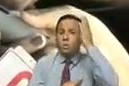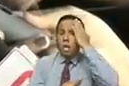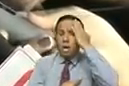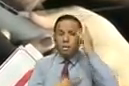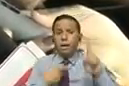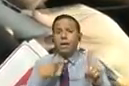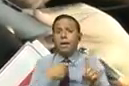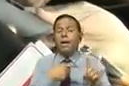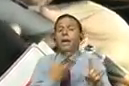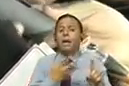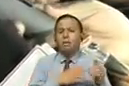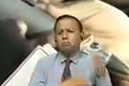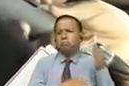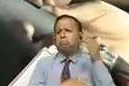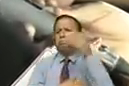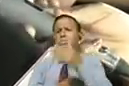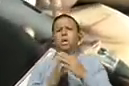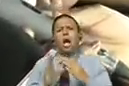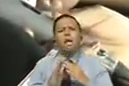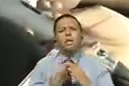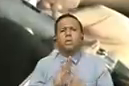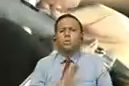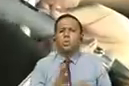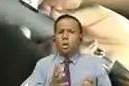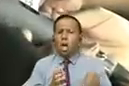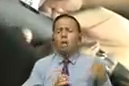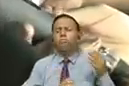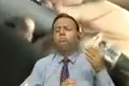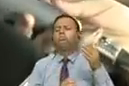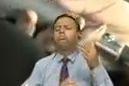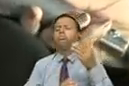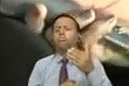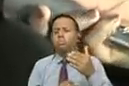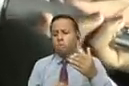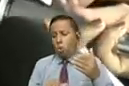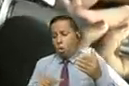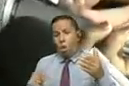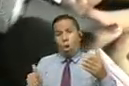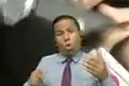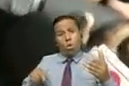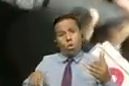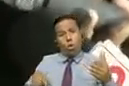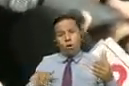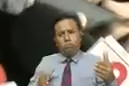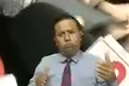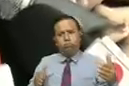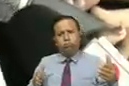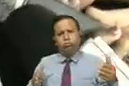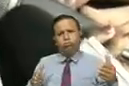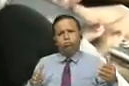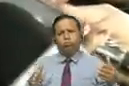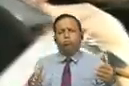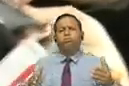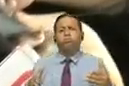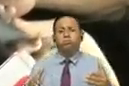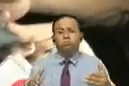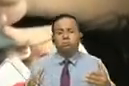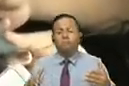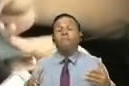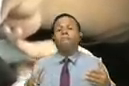estaba trasladándose a su domicilio y fue interceptado pues por unos sicarios, en donde